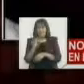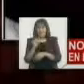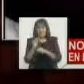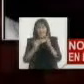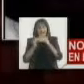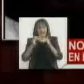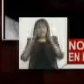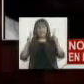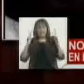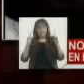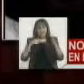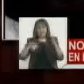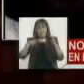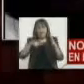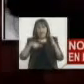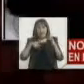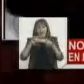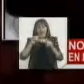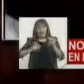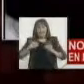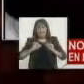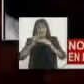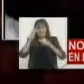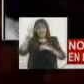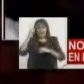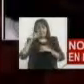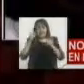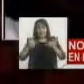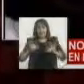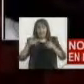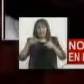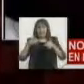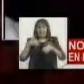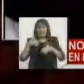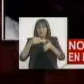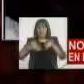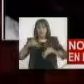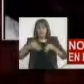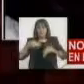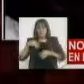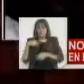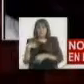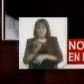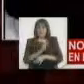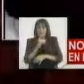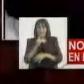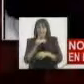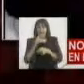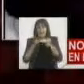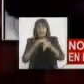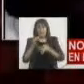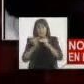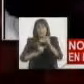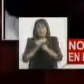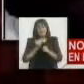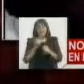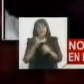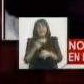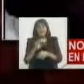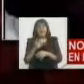sino de la actividad casi ceremonial que tienen los jueces miembros de la Corte Internacional de